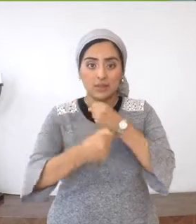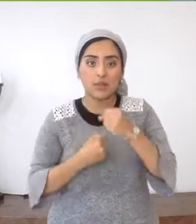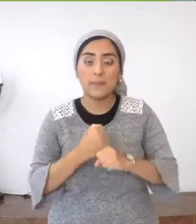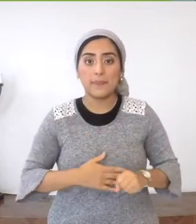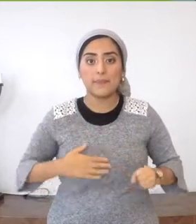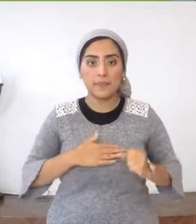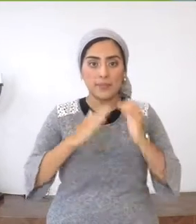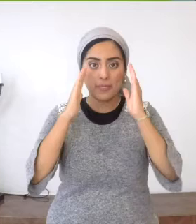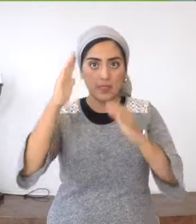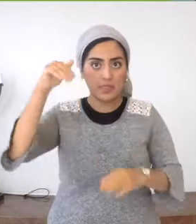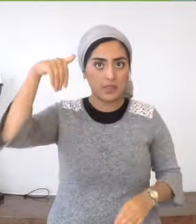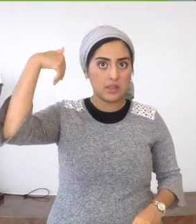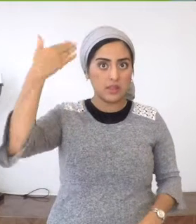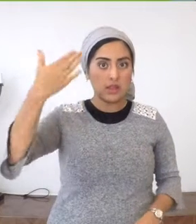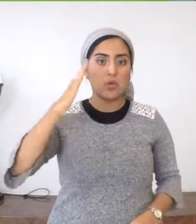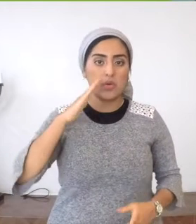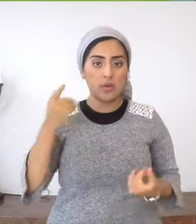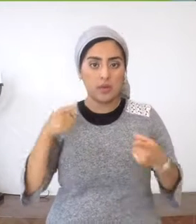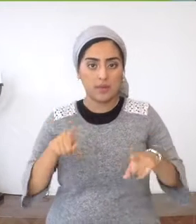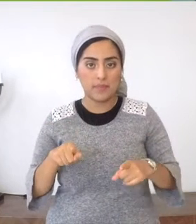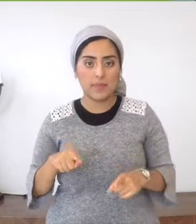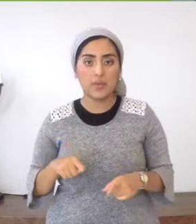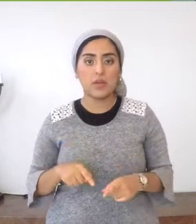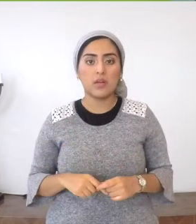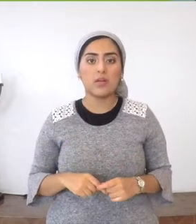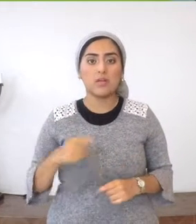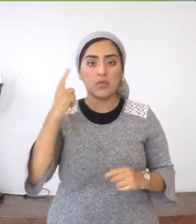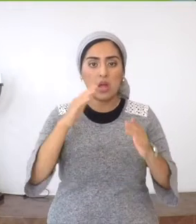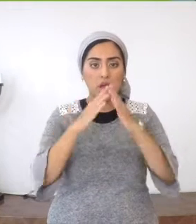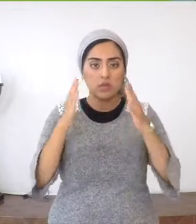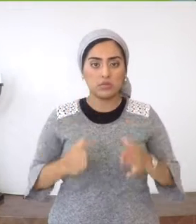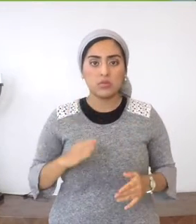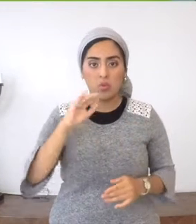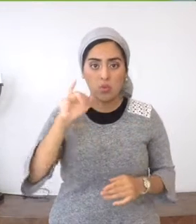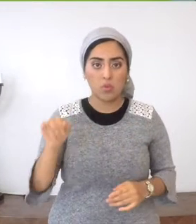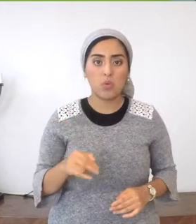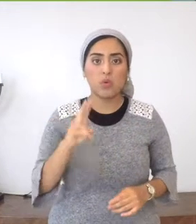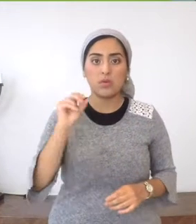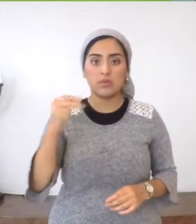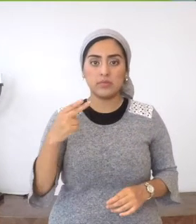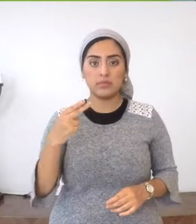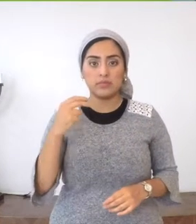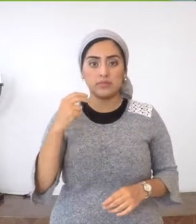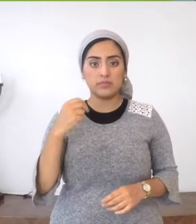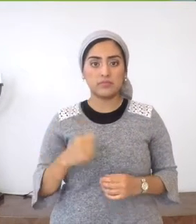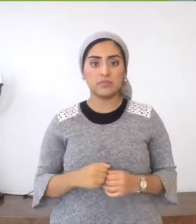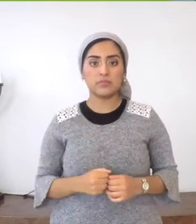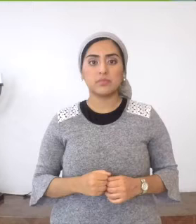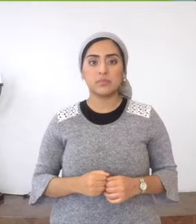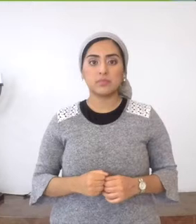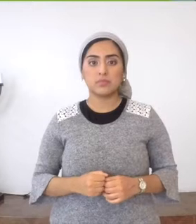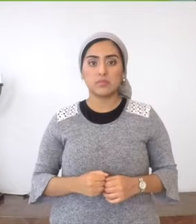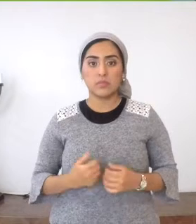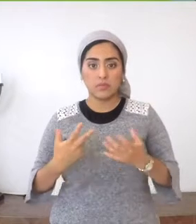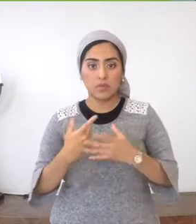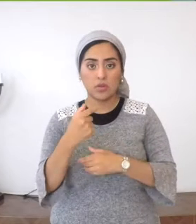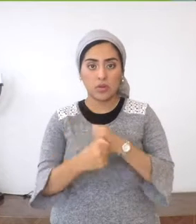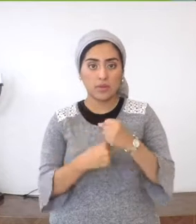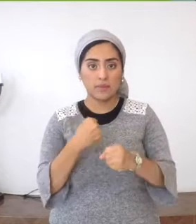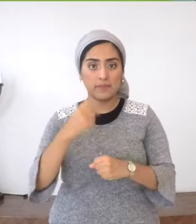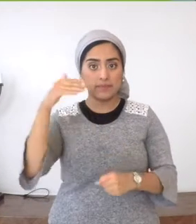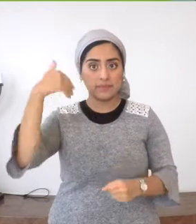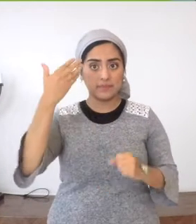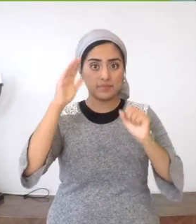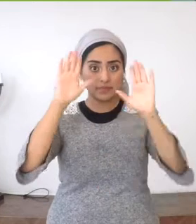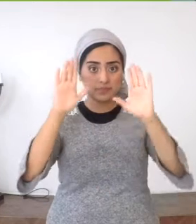Luego En Rosca Shana Por favor Eso va a ser Pasado mañana Para la amada Casa de Judá El